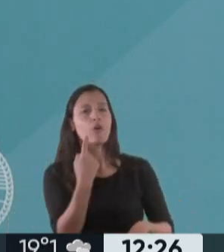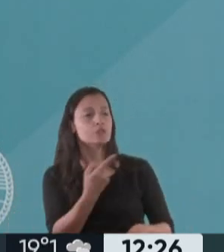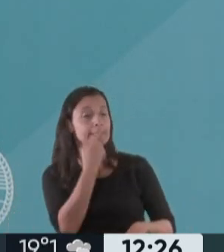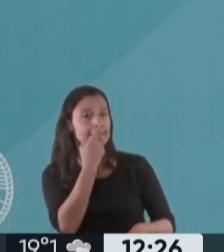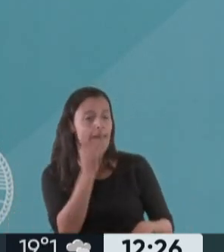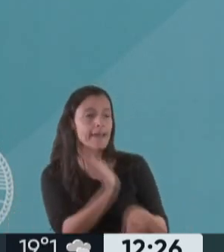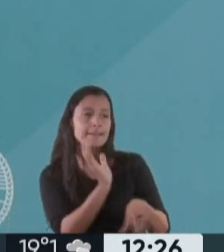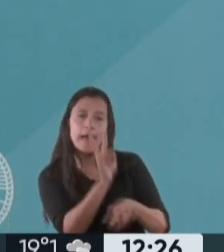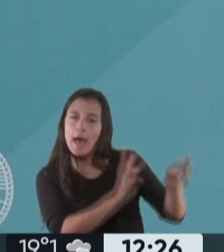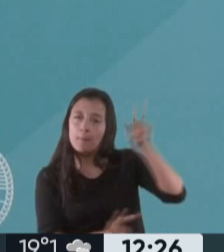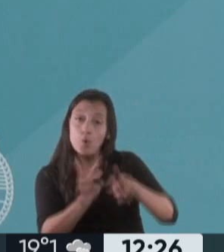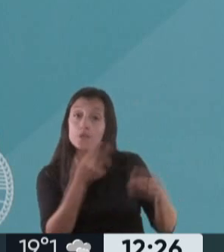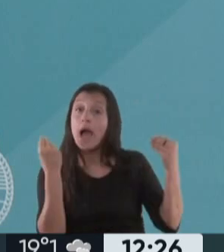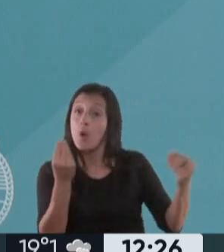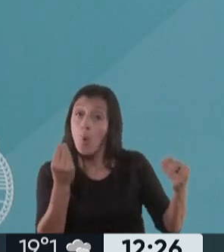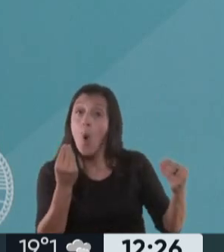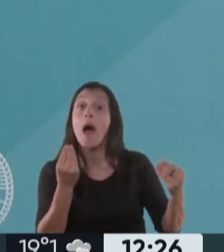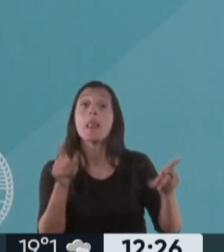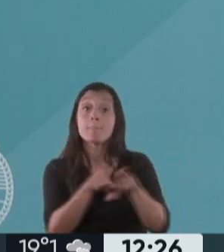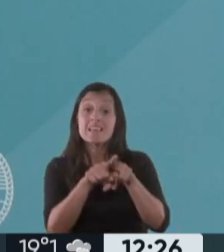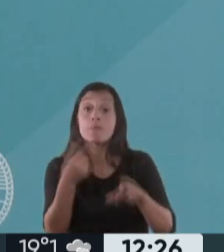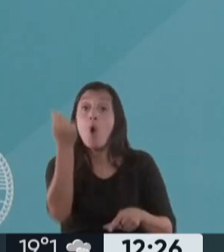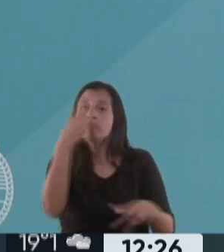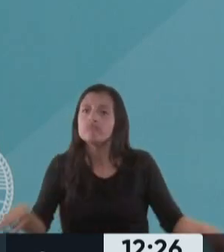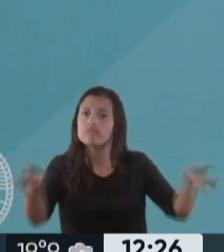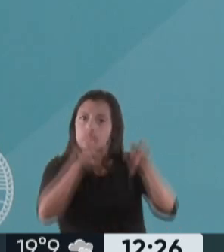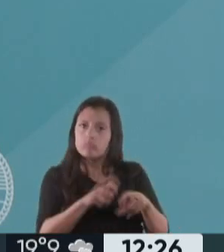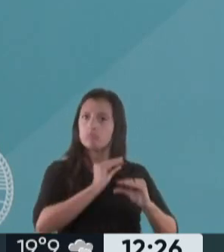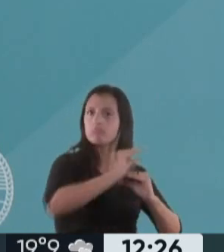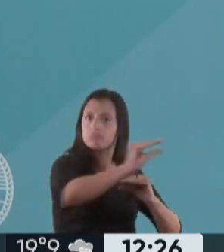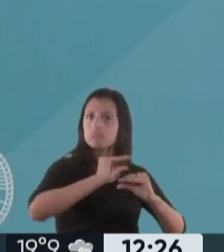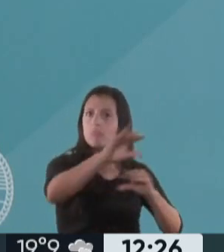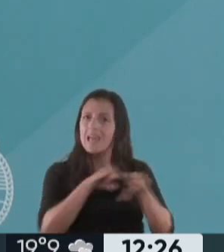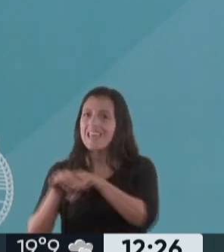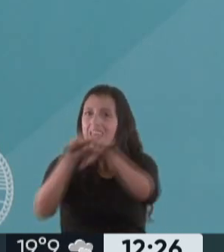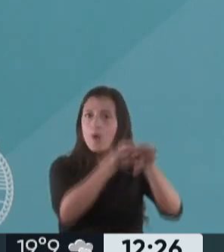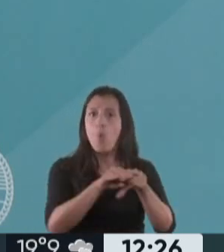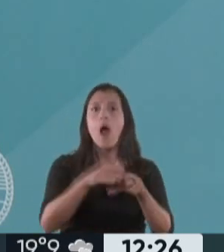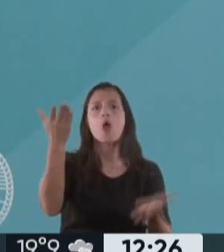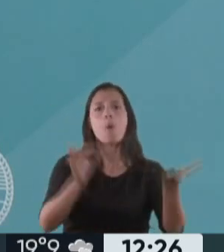seguir, que es la distribución del ingreso, pueda mostrar que respecto del año pasado,